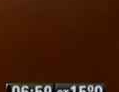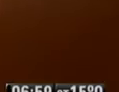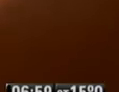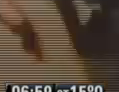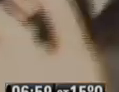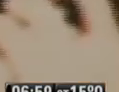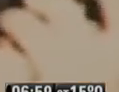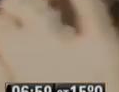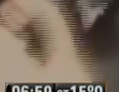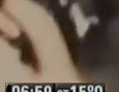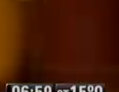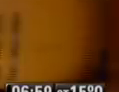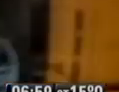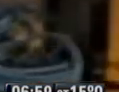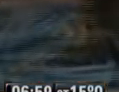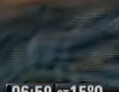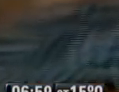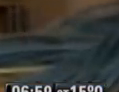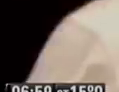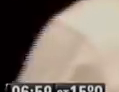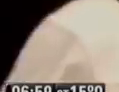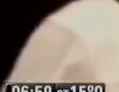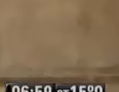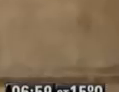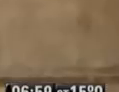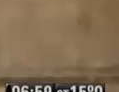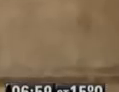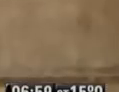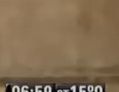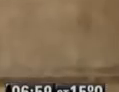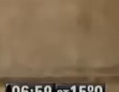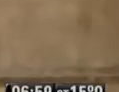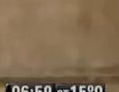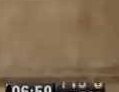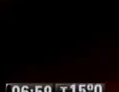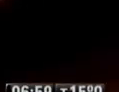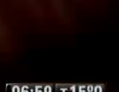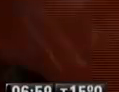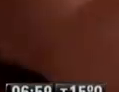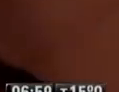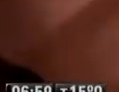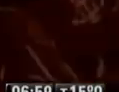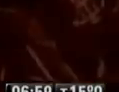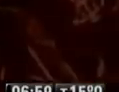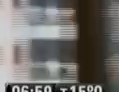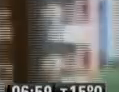genio brillante, lámpara mediante, estoy flor de atorrante, un contur sin maleante.